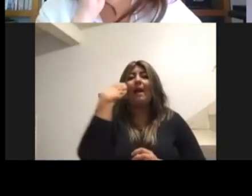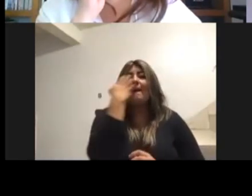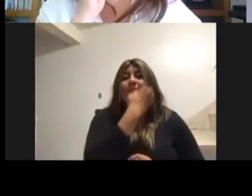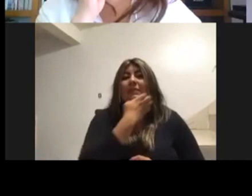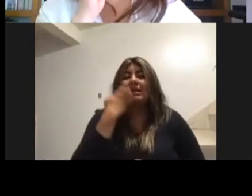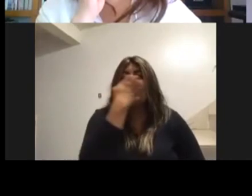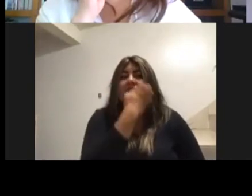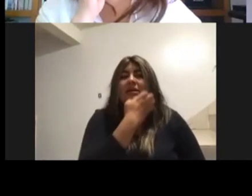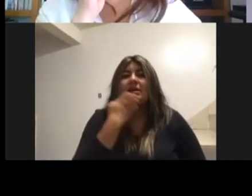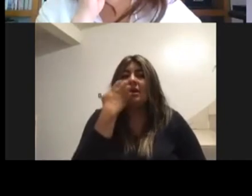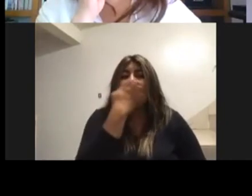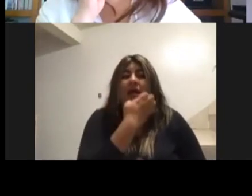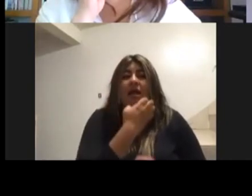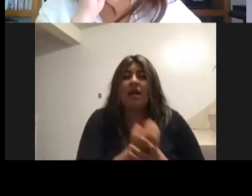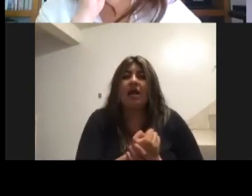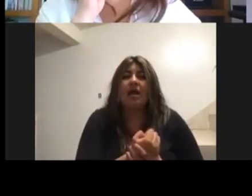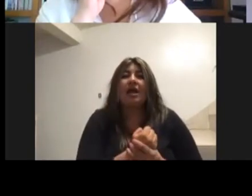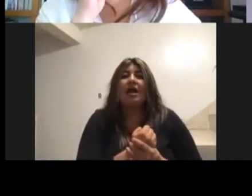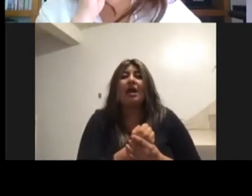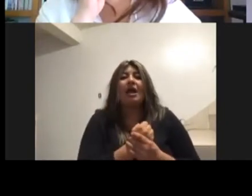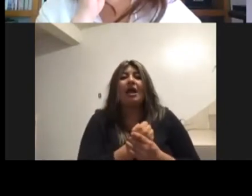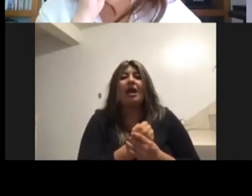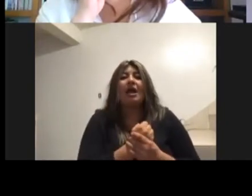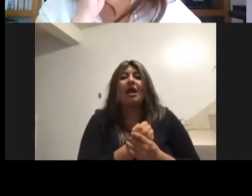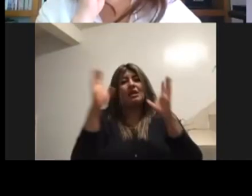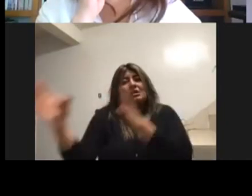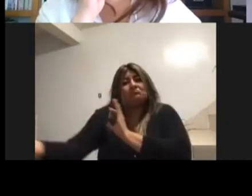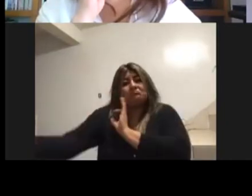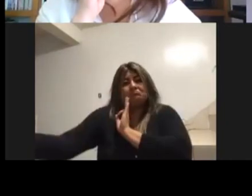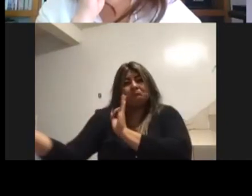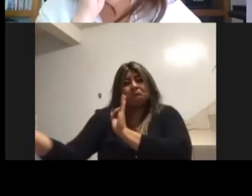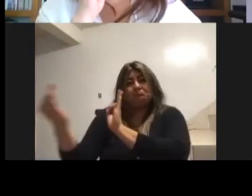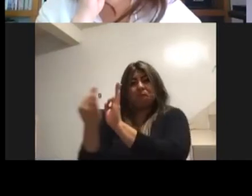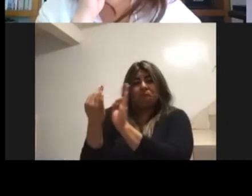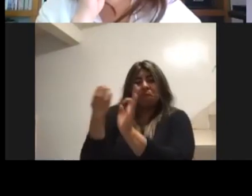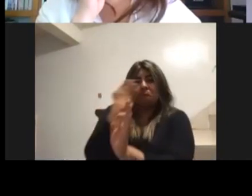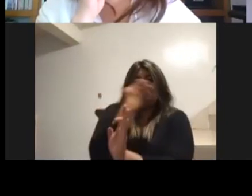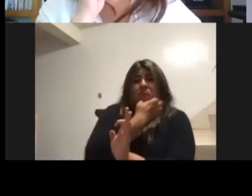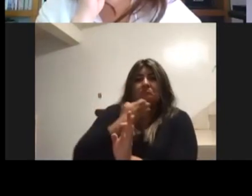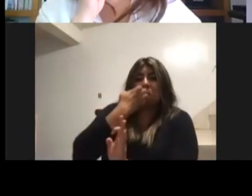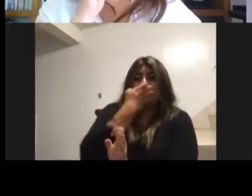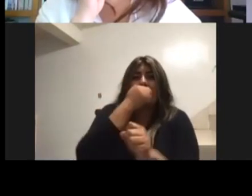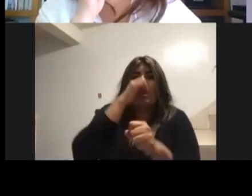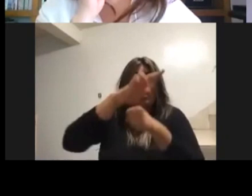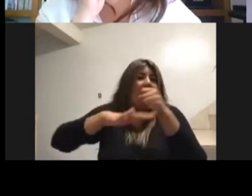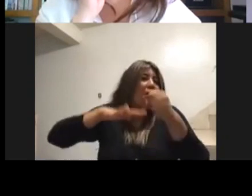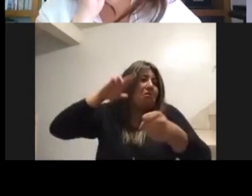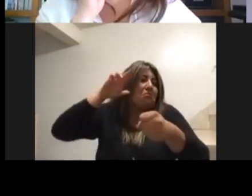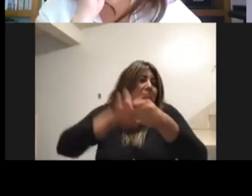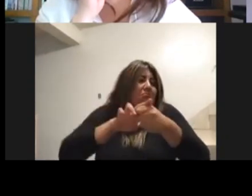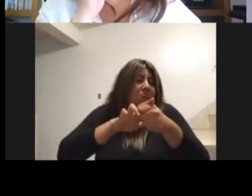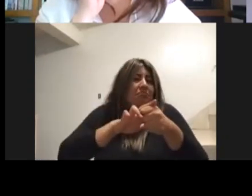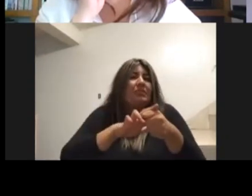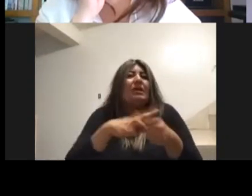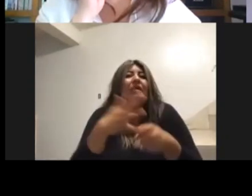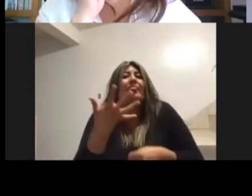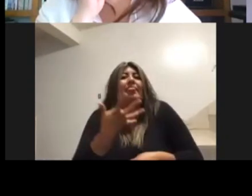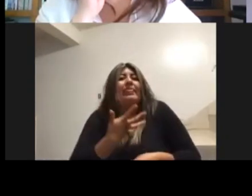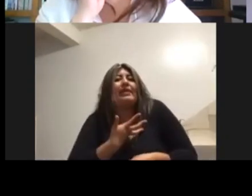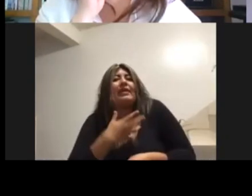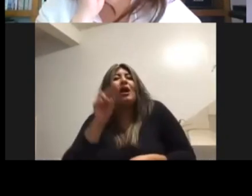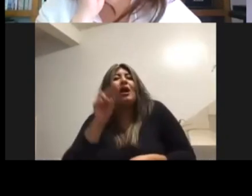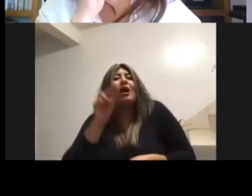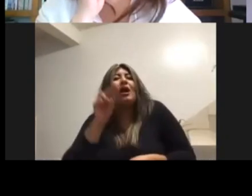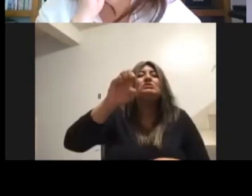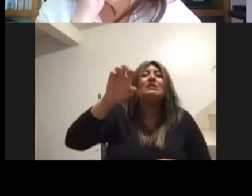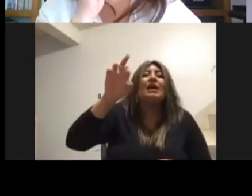que además era vecino de una escuela de las llamadas regulares, pero que tenía unos años. Bueno,